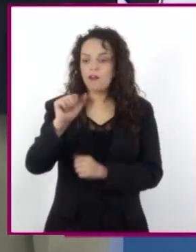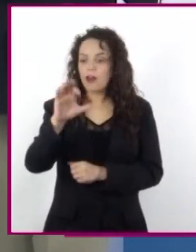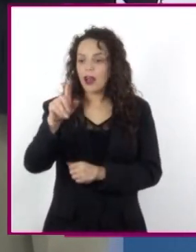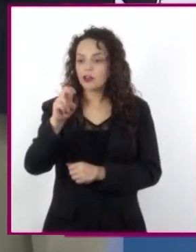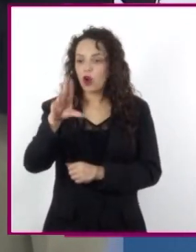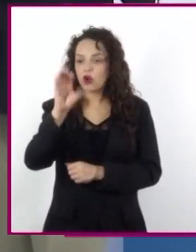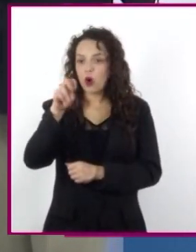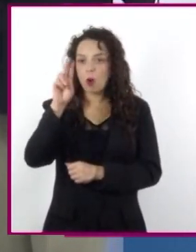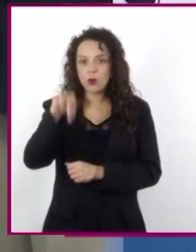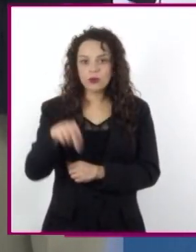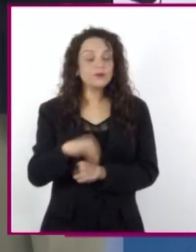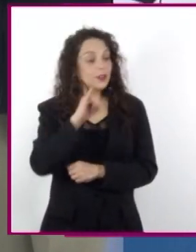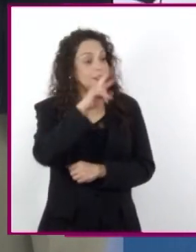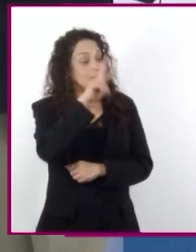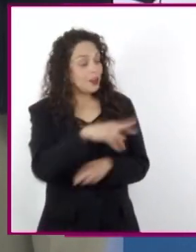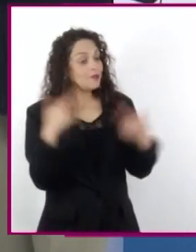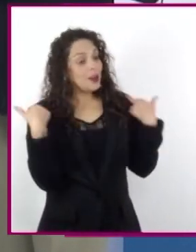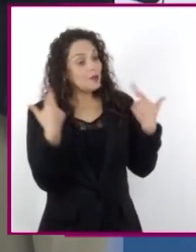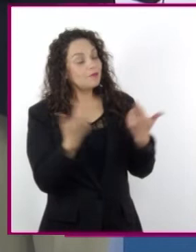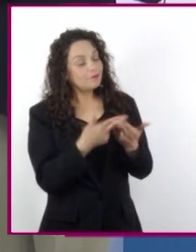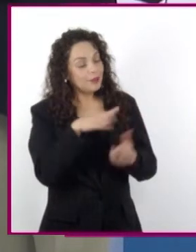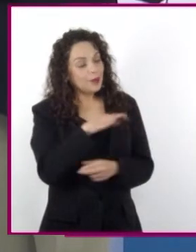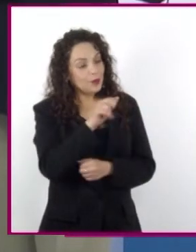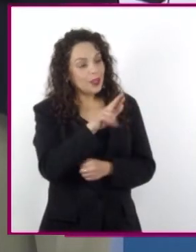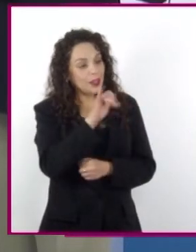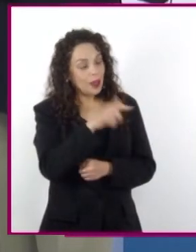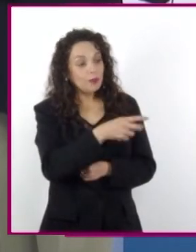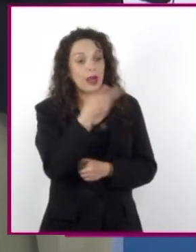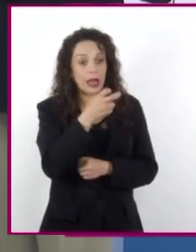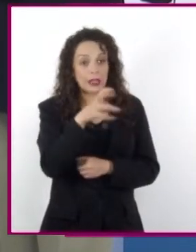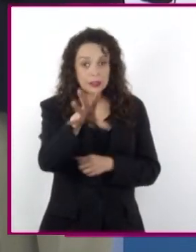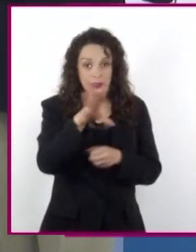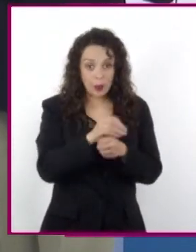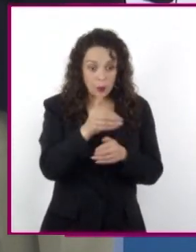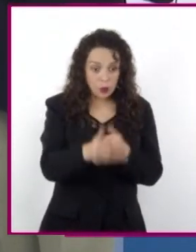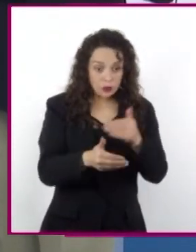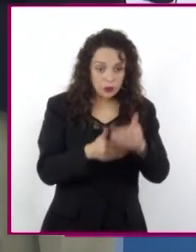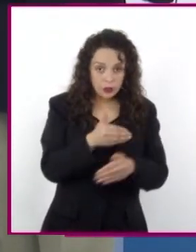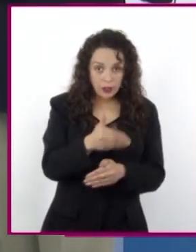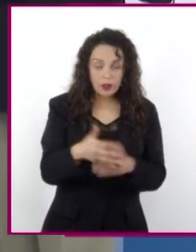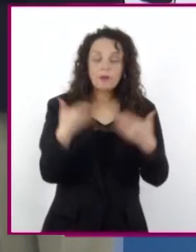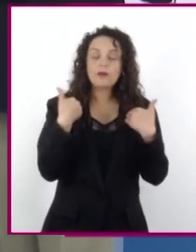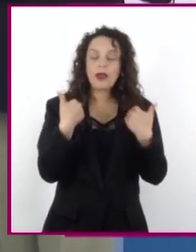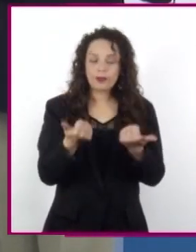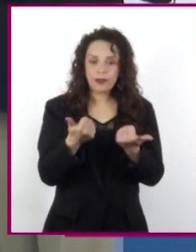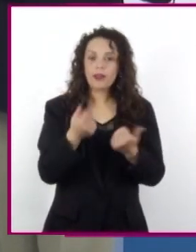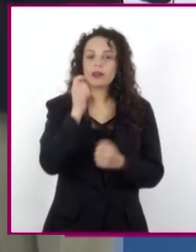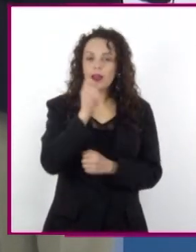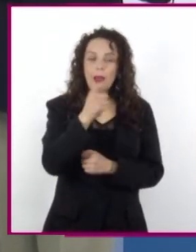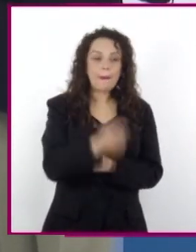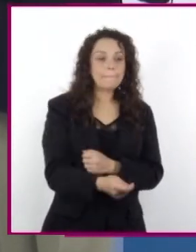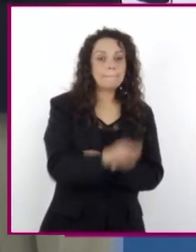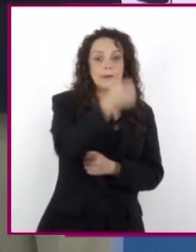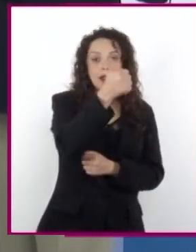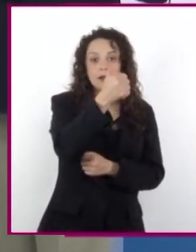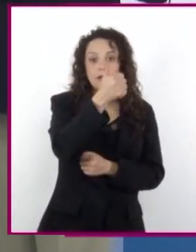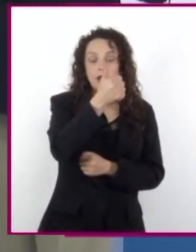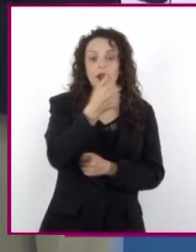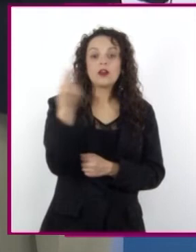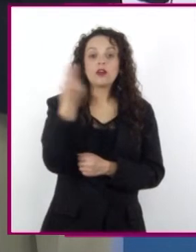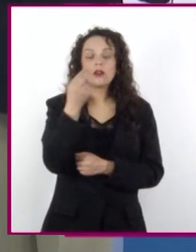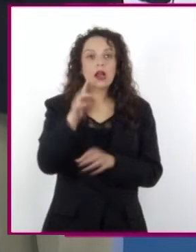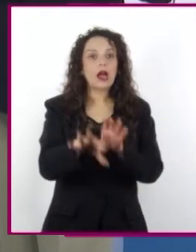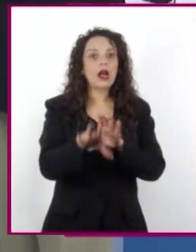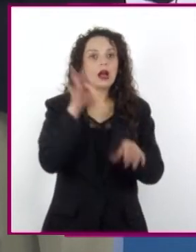Así es, maestra Miriam. Retomando el procedimiento, tenemos que, primero, la expresión se debe